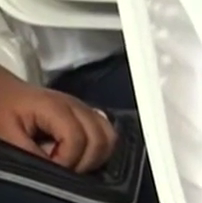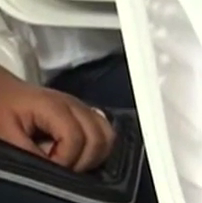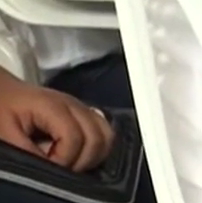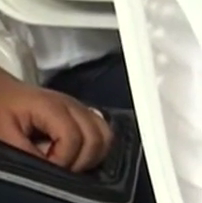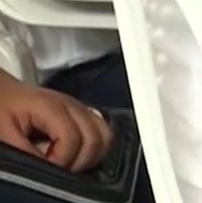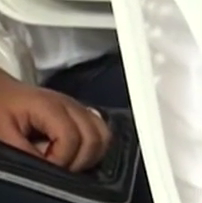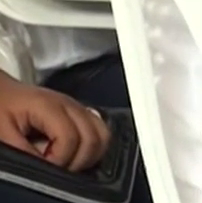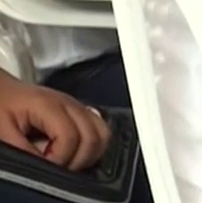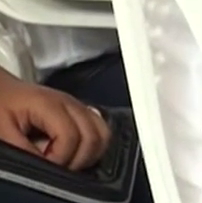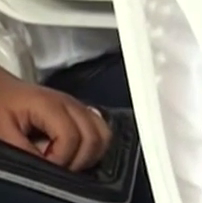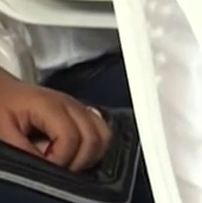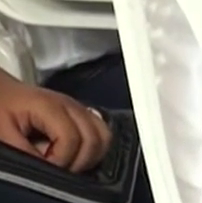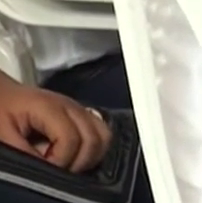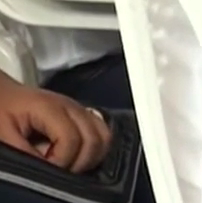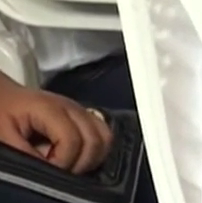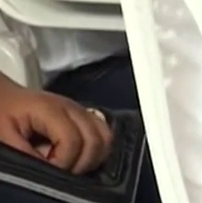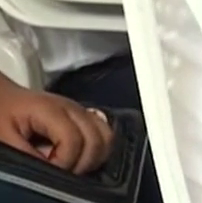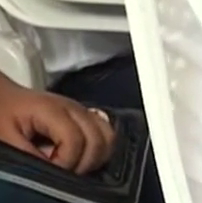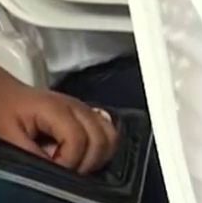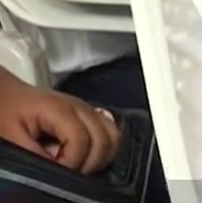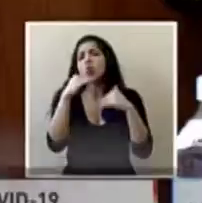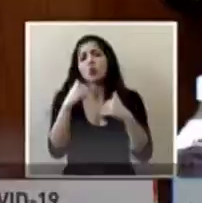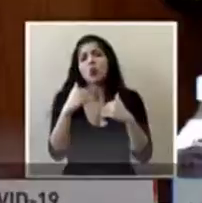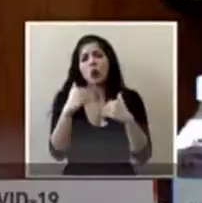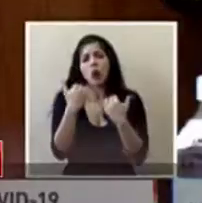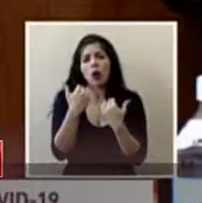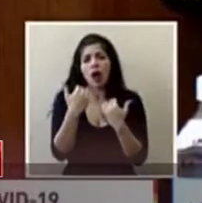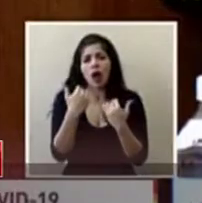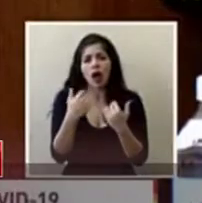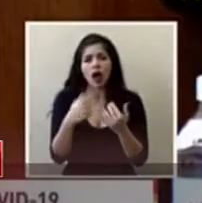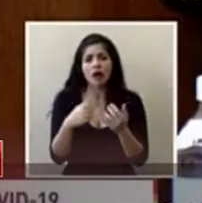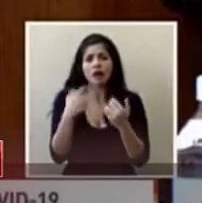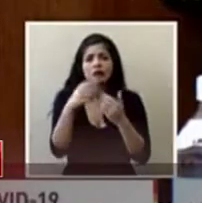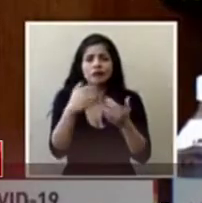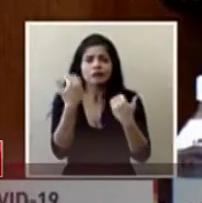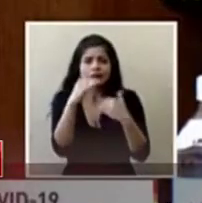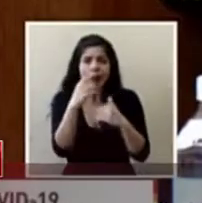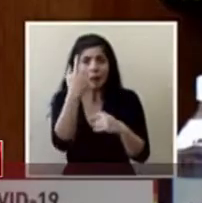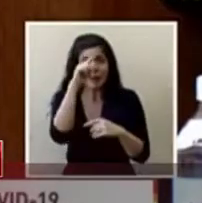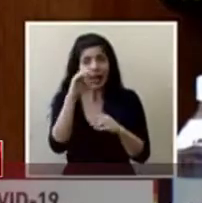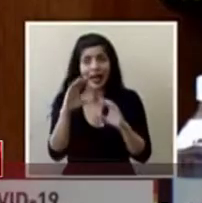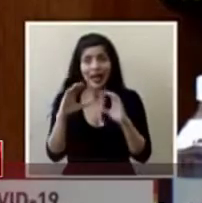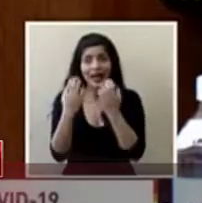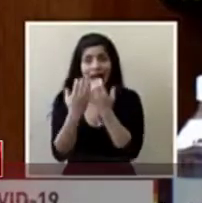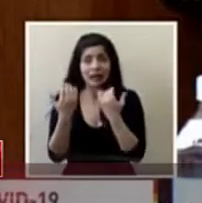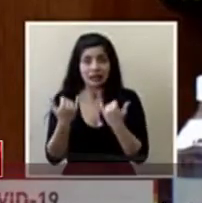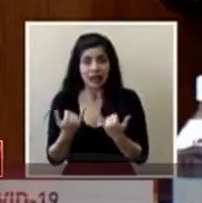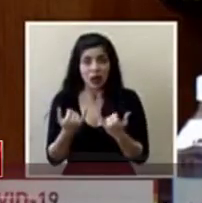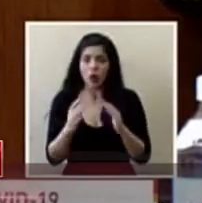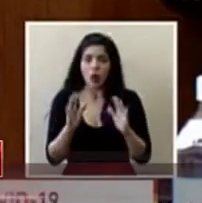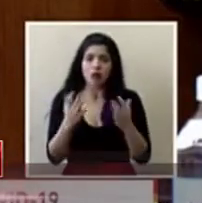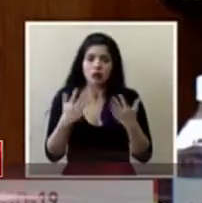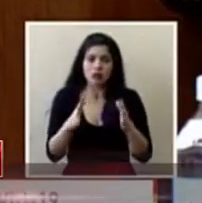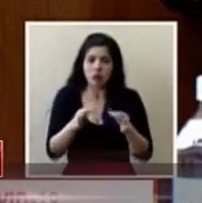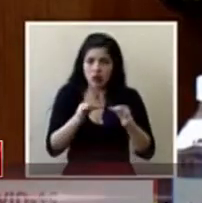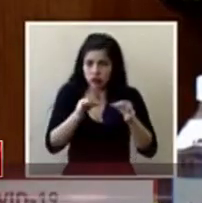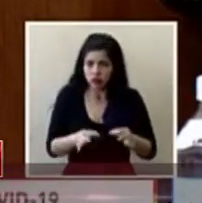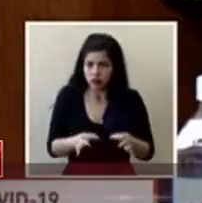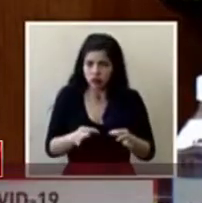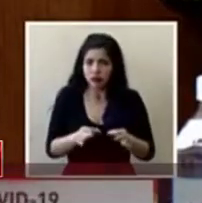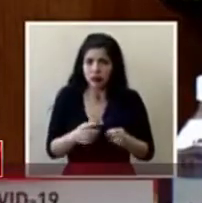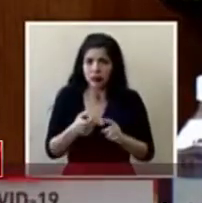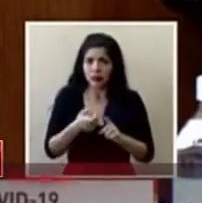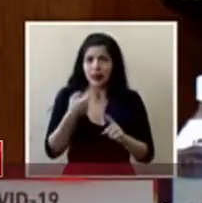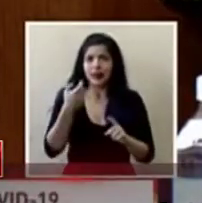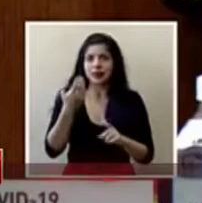familias. No hay condiciones para iniciar las clases presenciales en los centros educativos, así lo hemos determinado